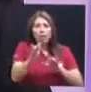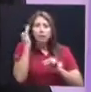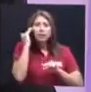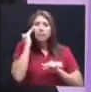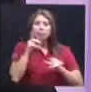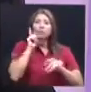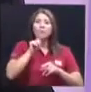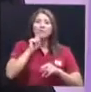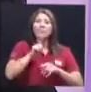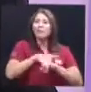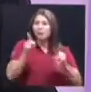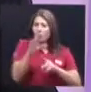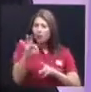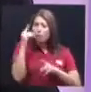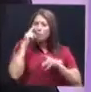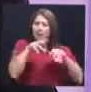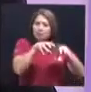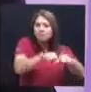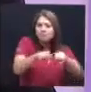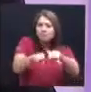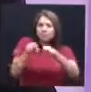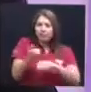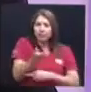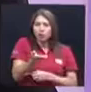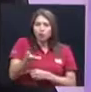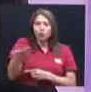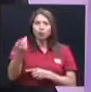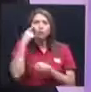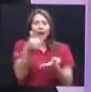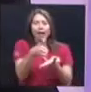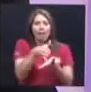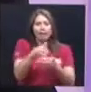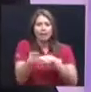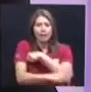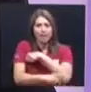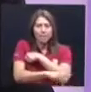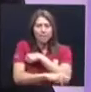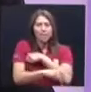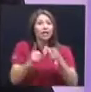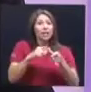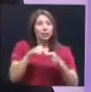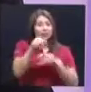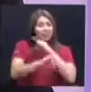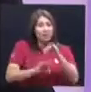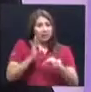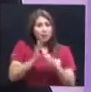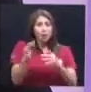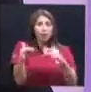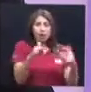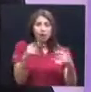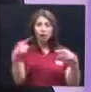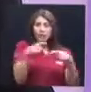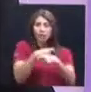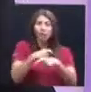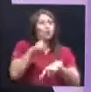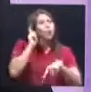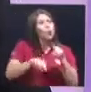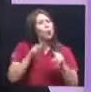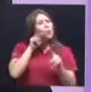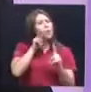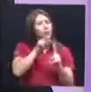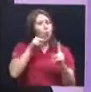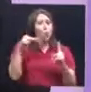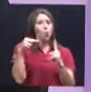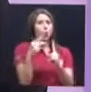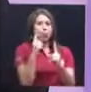forma de apropiarse de recursos de desestabilizar un país y demás entonces este tipo de conflictos no no pueden ser mirados desde un solo